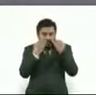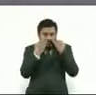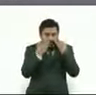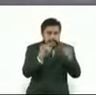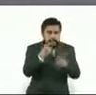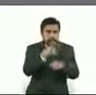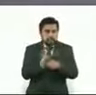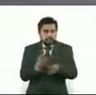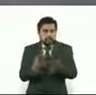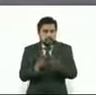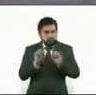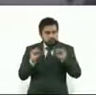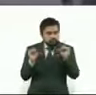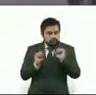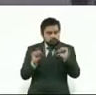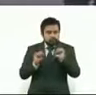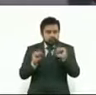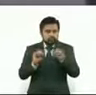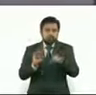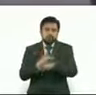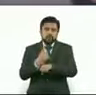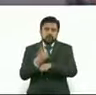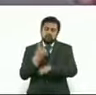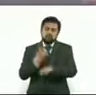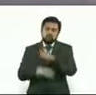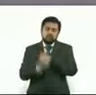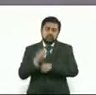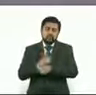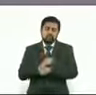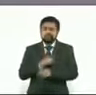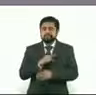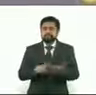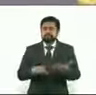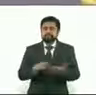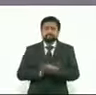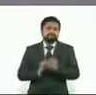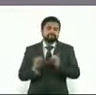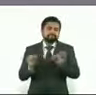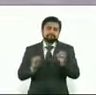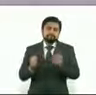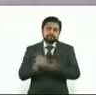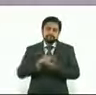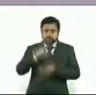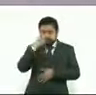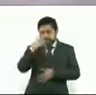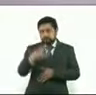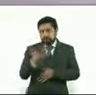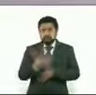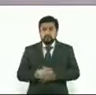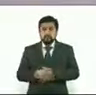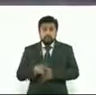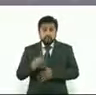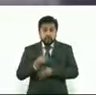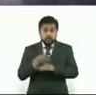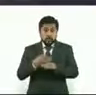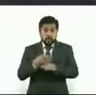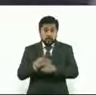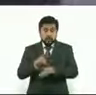ha regresado después de la ausencia del año pasado del maratón de la Ciudad de México. Así que Cheruiyot de